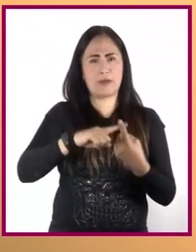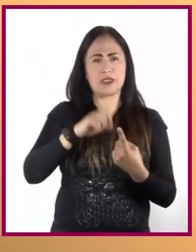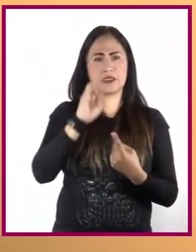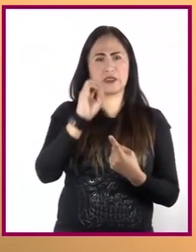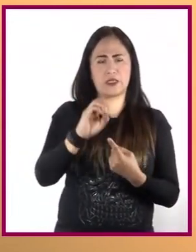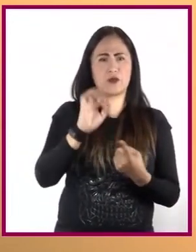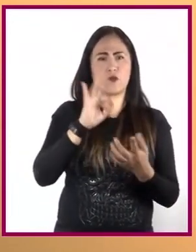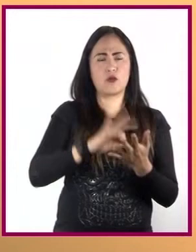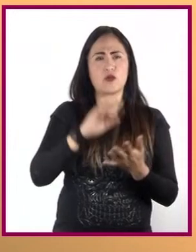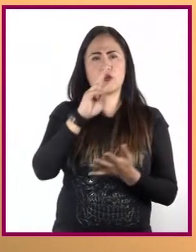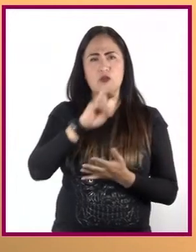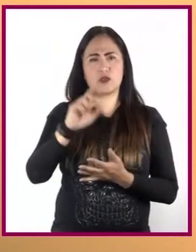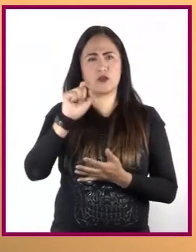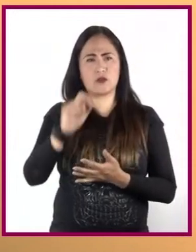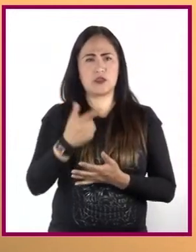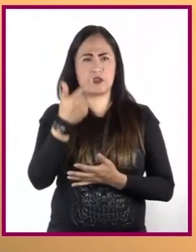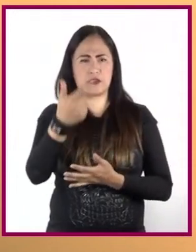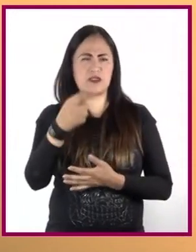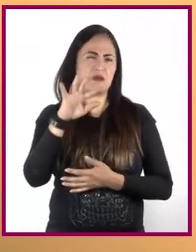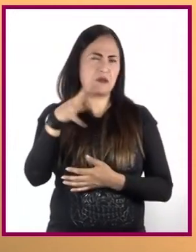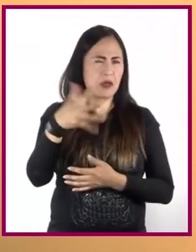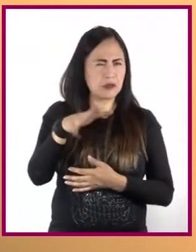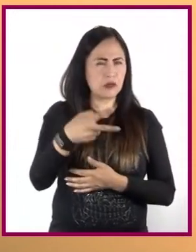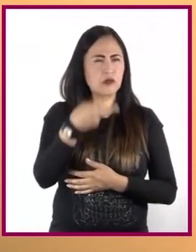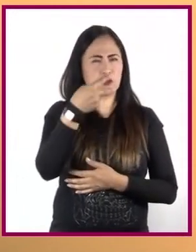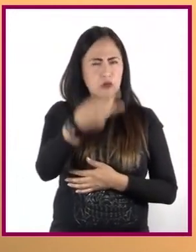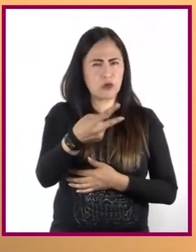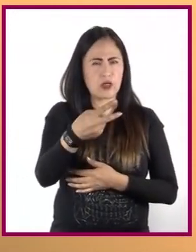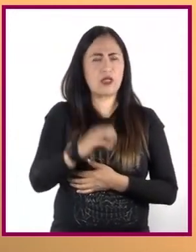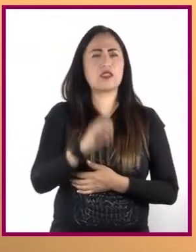0.227, que es aproximadamente igual a